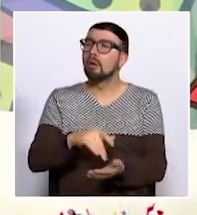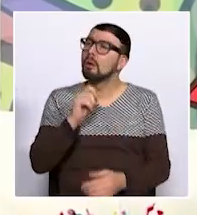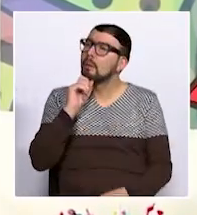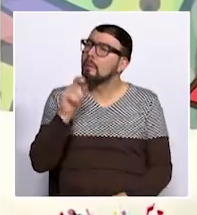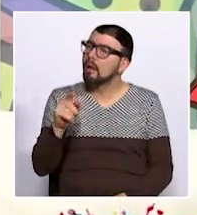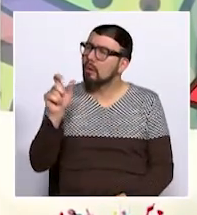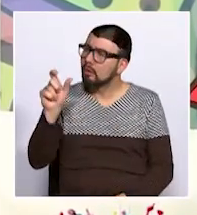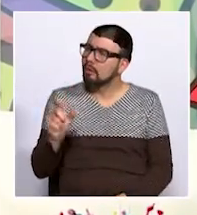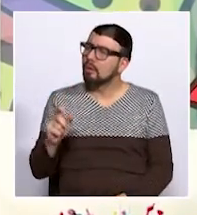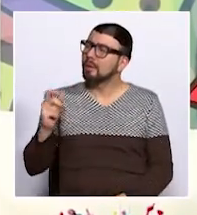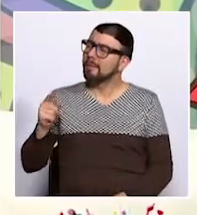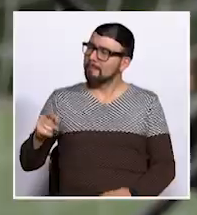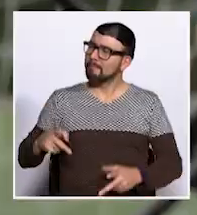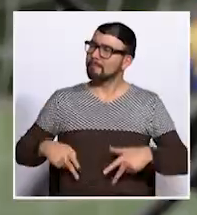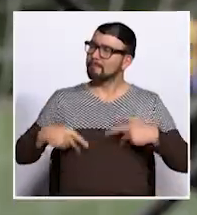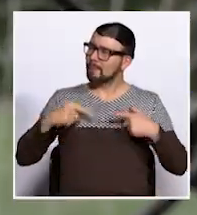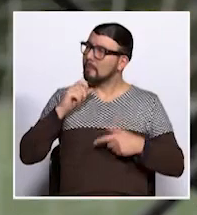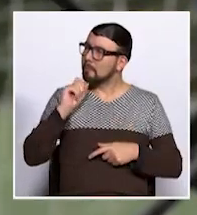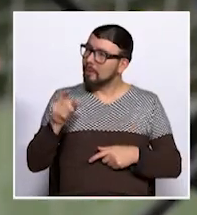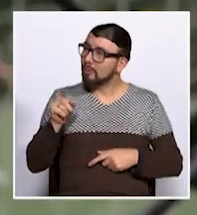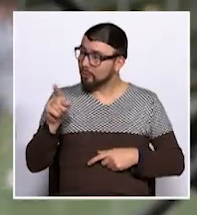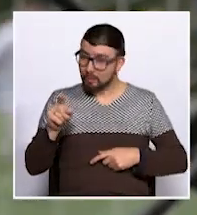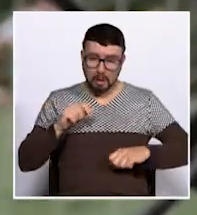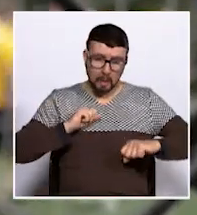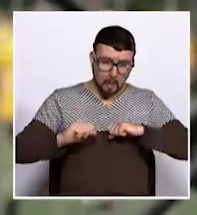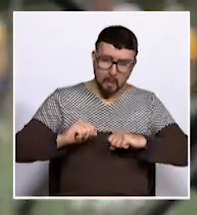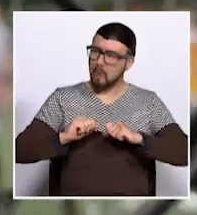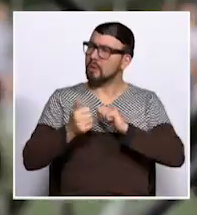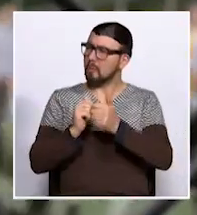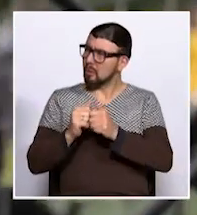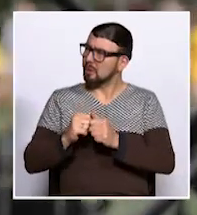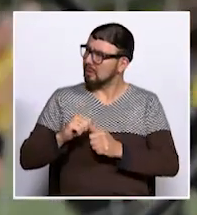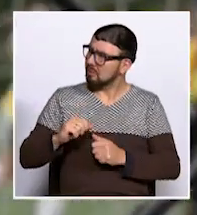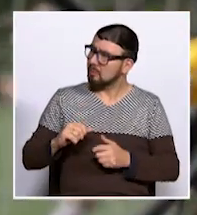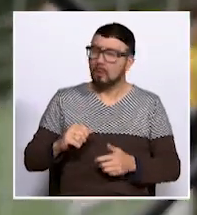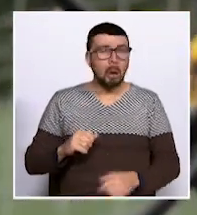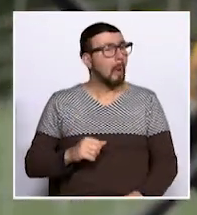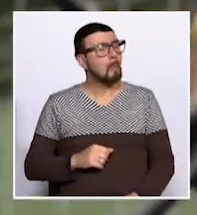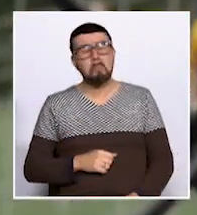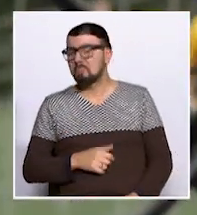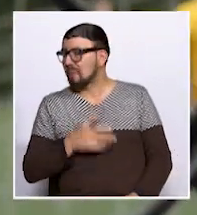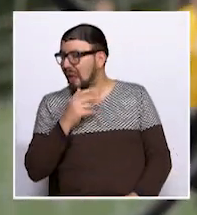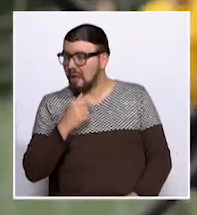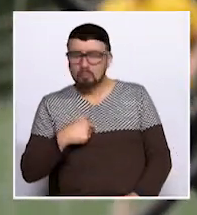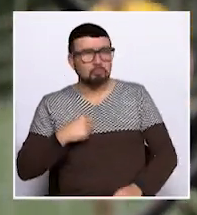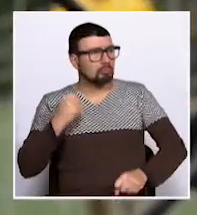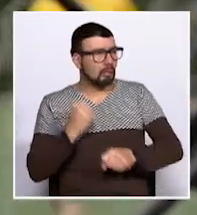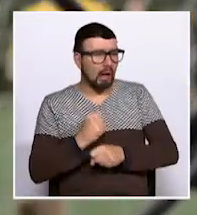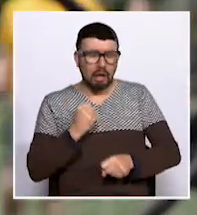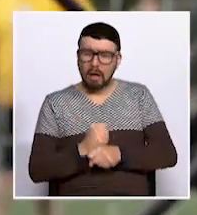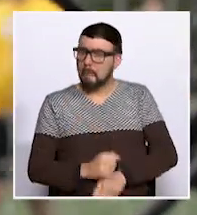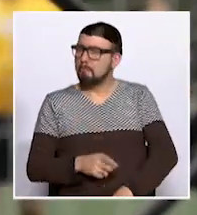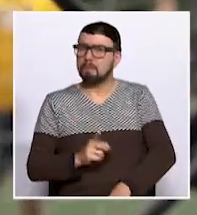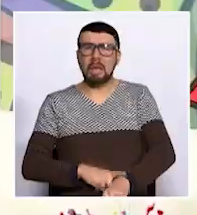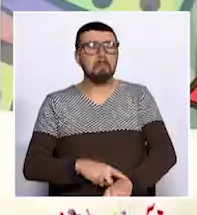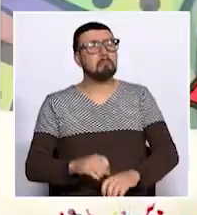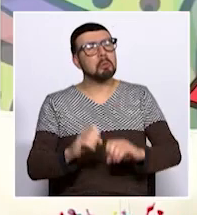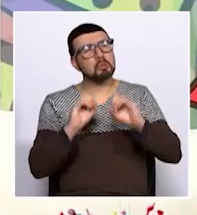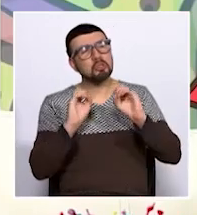historia de vida que si realizan algún tipo de actividad física, ellos dicen que no les queda tiempo. Cuando